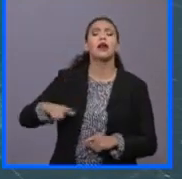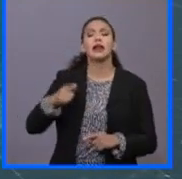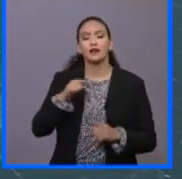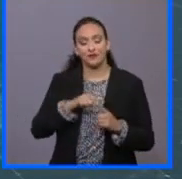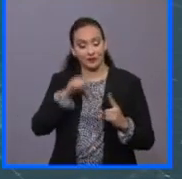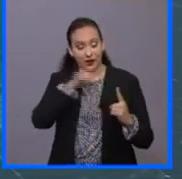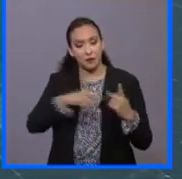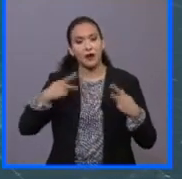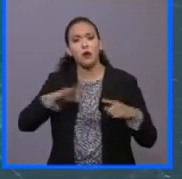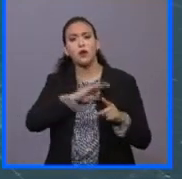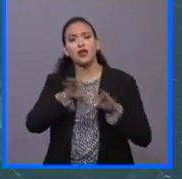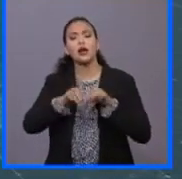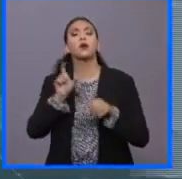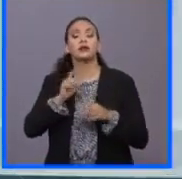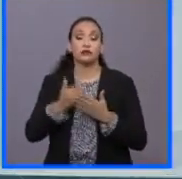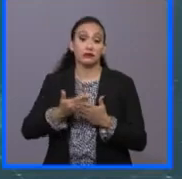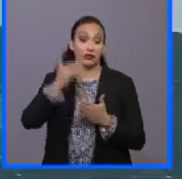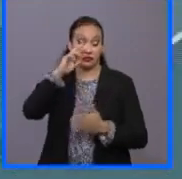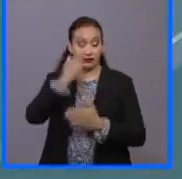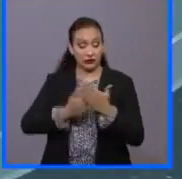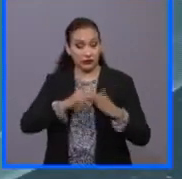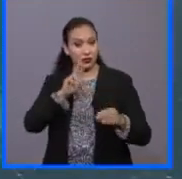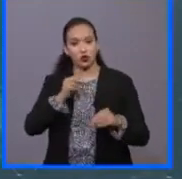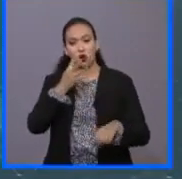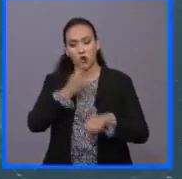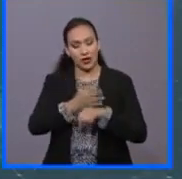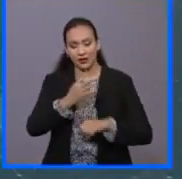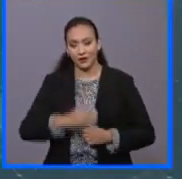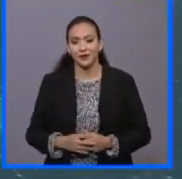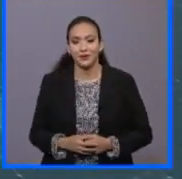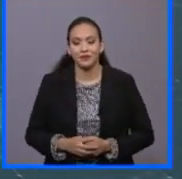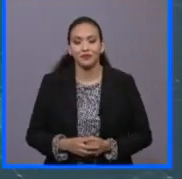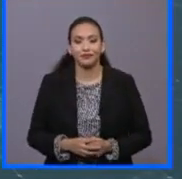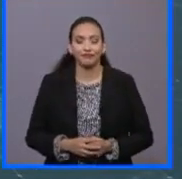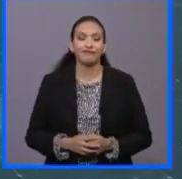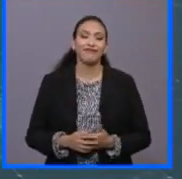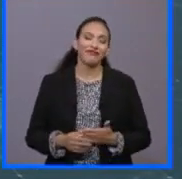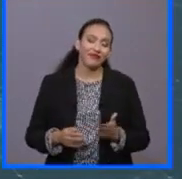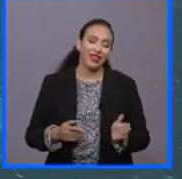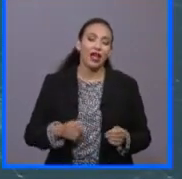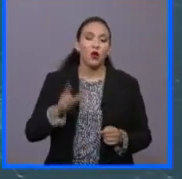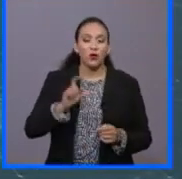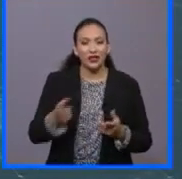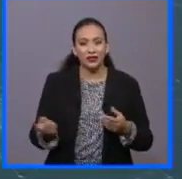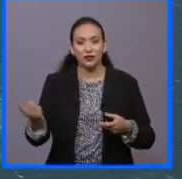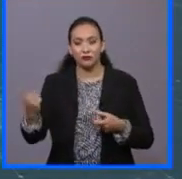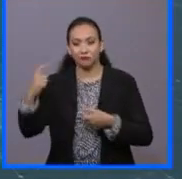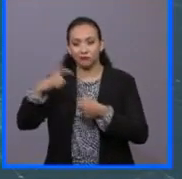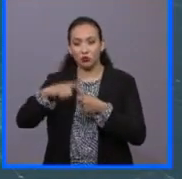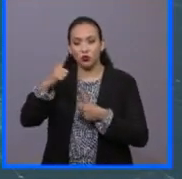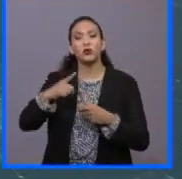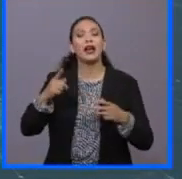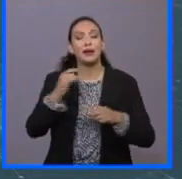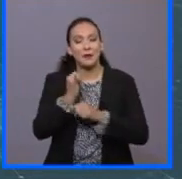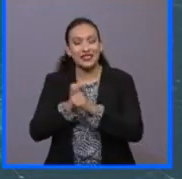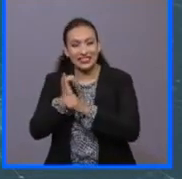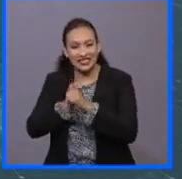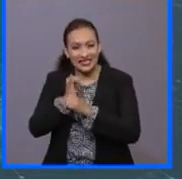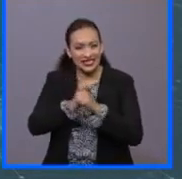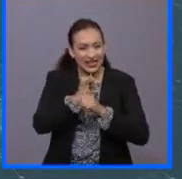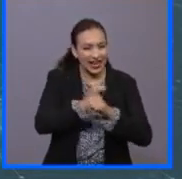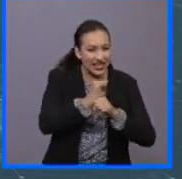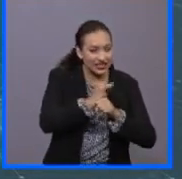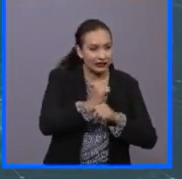sido condenado por delito doloso. Demora injustificada en la integración de una averiguación